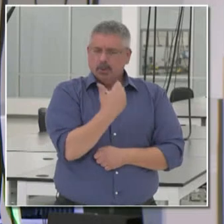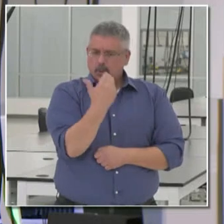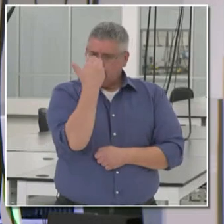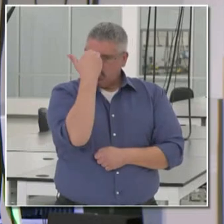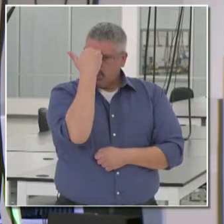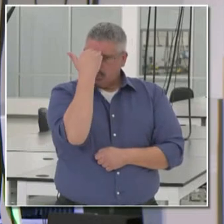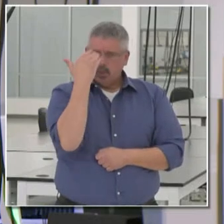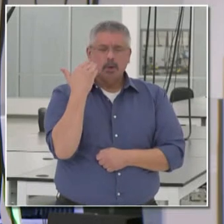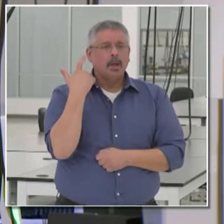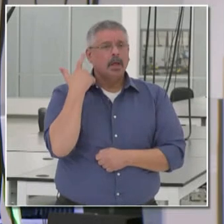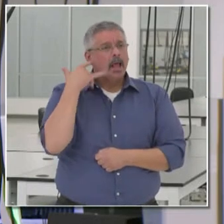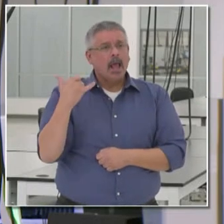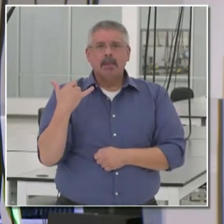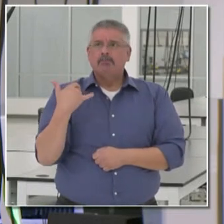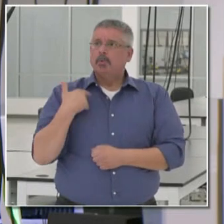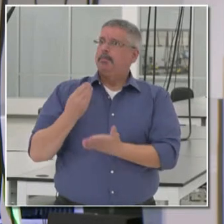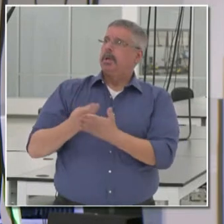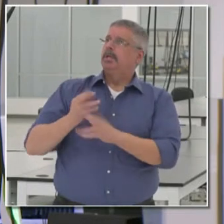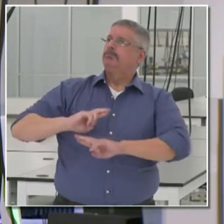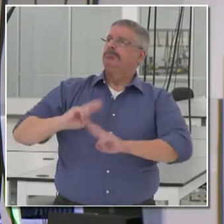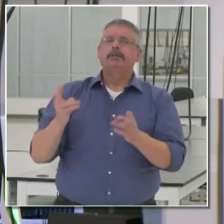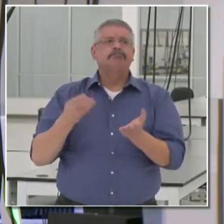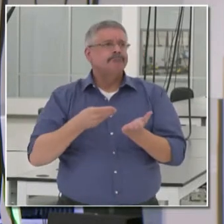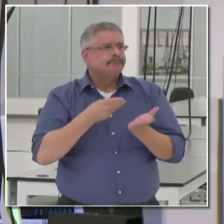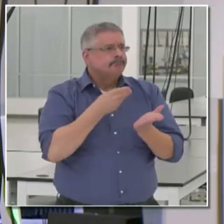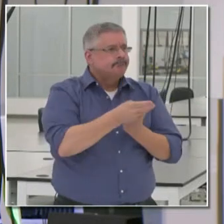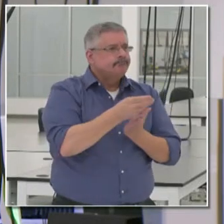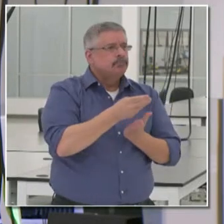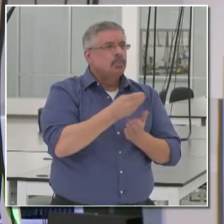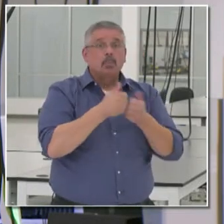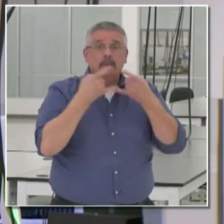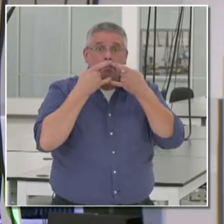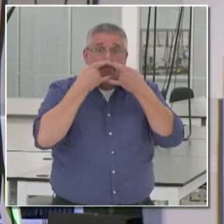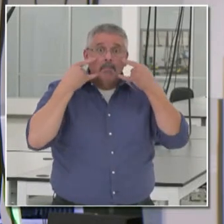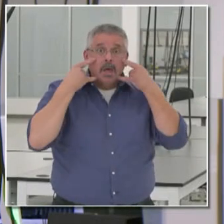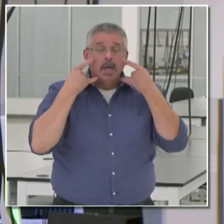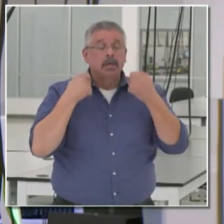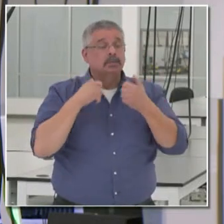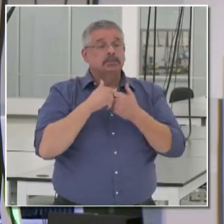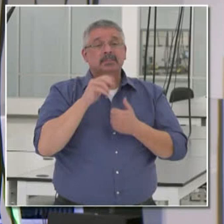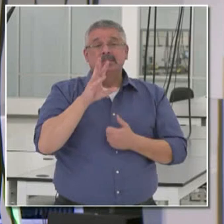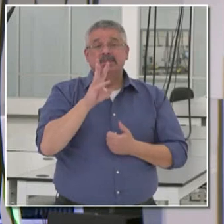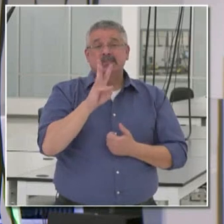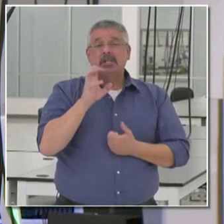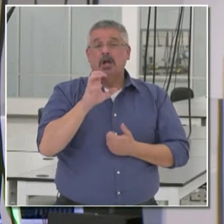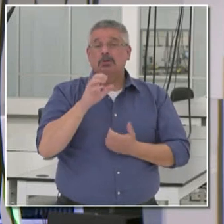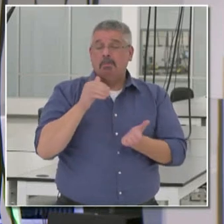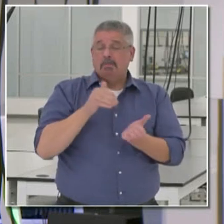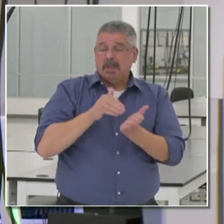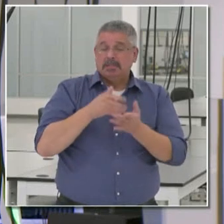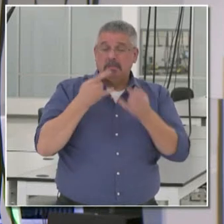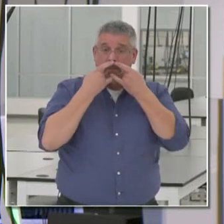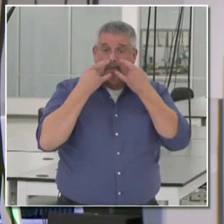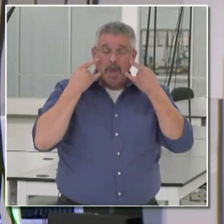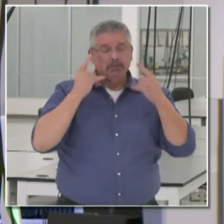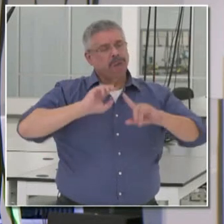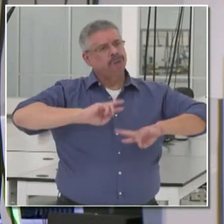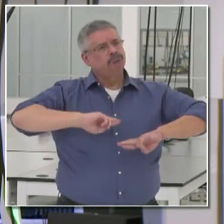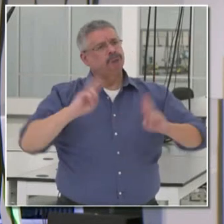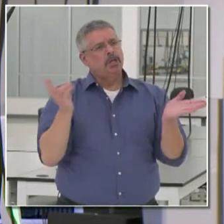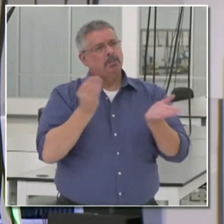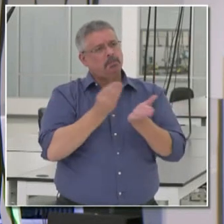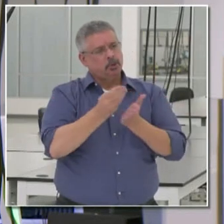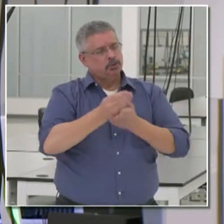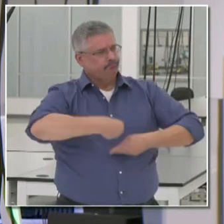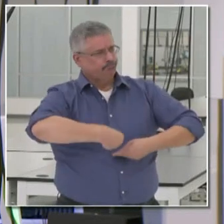estamos utilizando el poder de california al poder de compra de nuestro estado como lo hicimos con las máscaras cerca de 600 millones